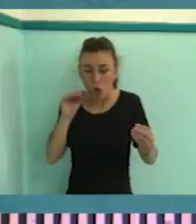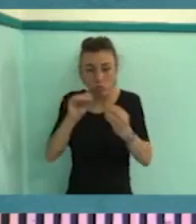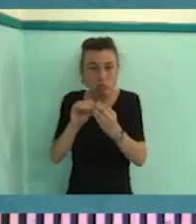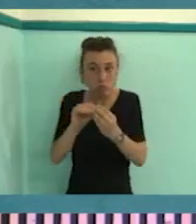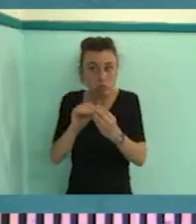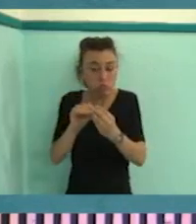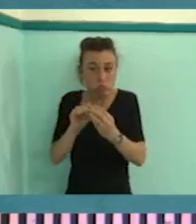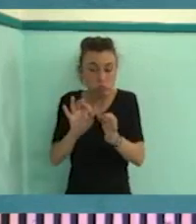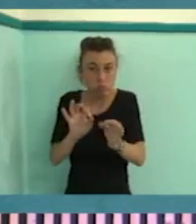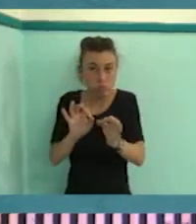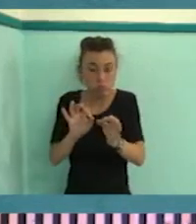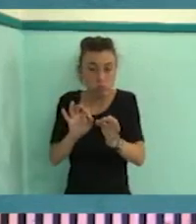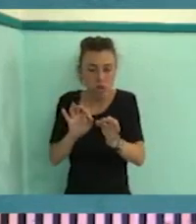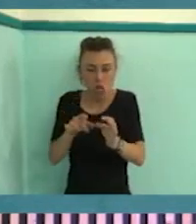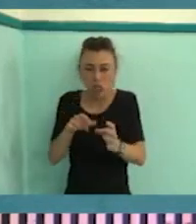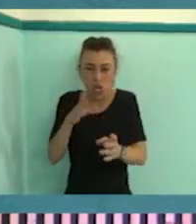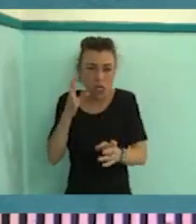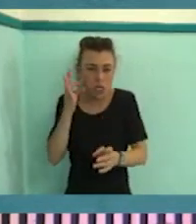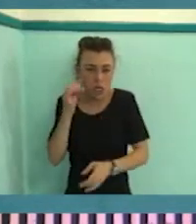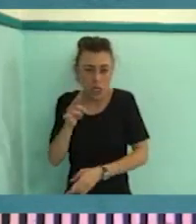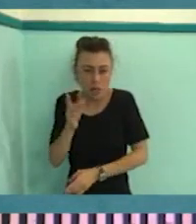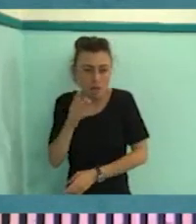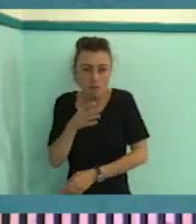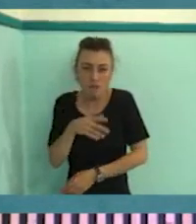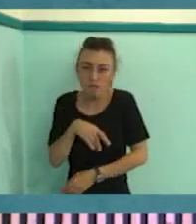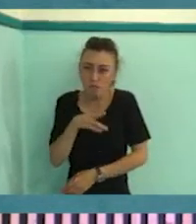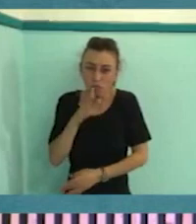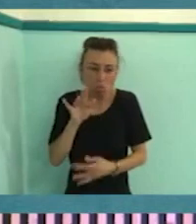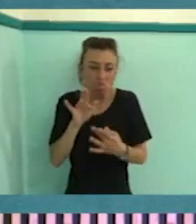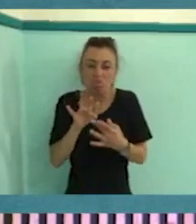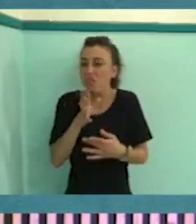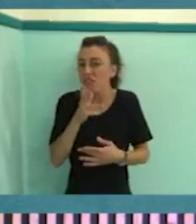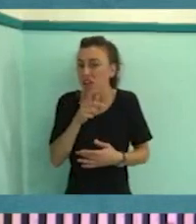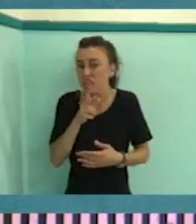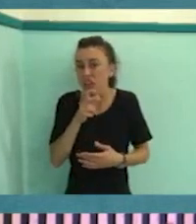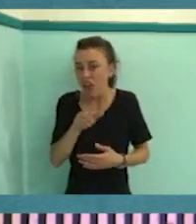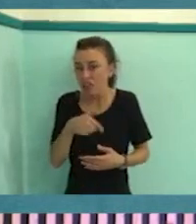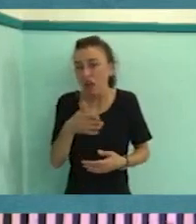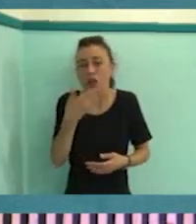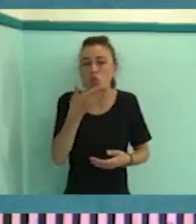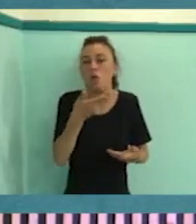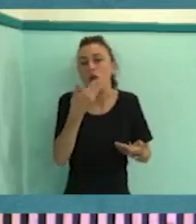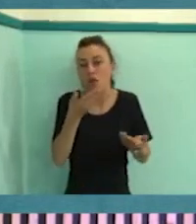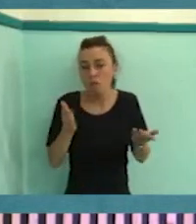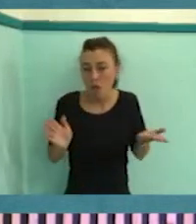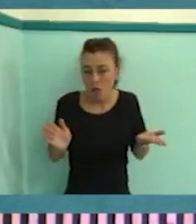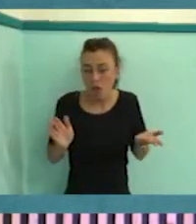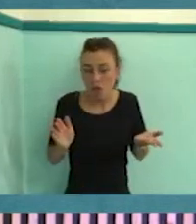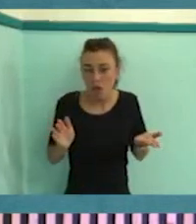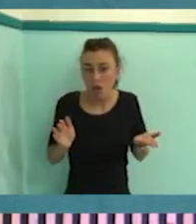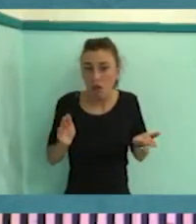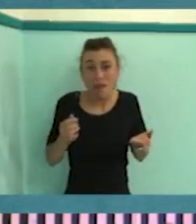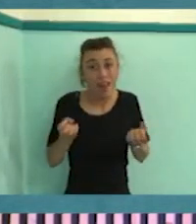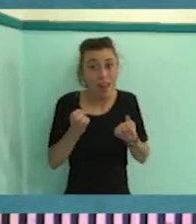empezarás a decir esta tía me cae fatal es que me parece una soberbia es que me parce un no sé qué y lo peor será cuando tú ya cojas